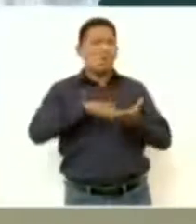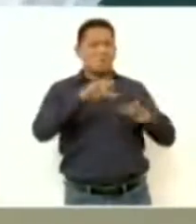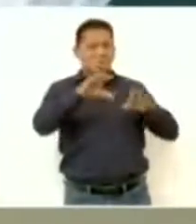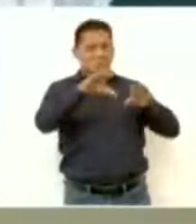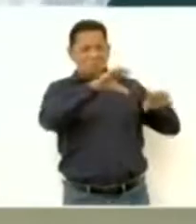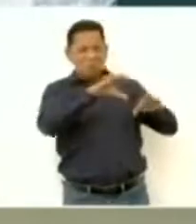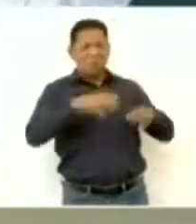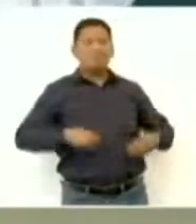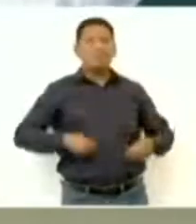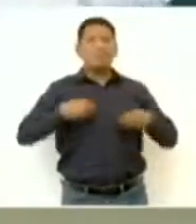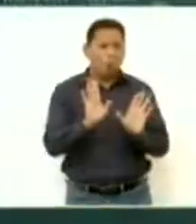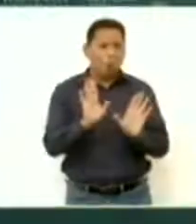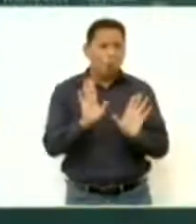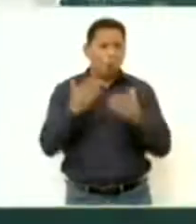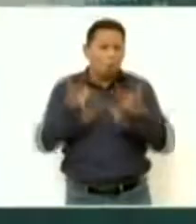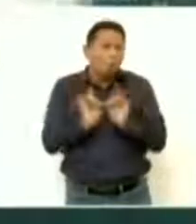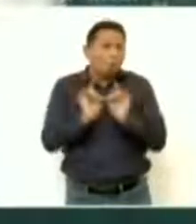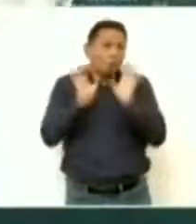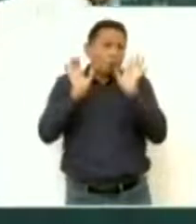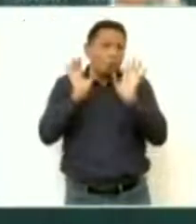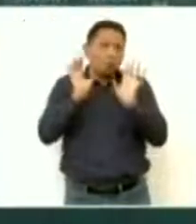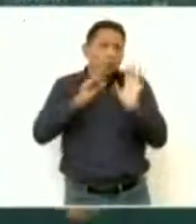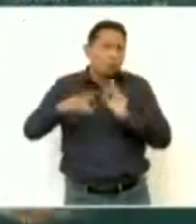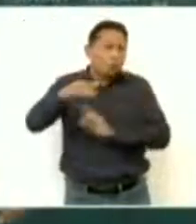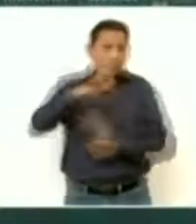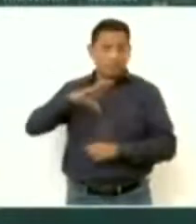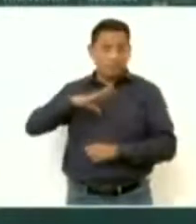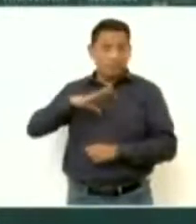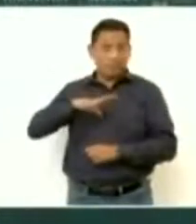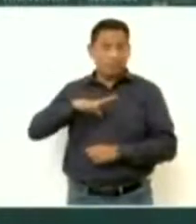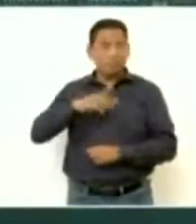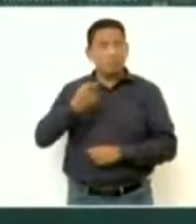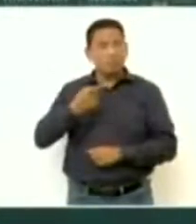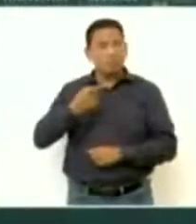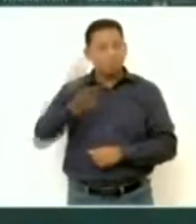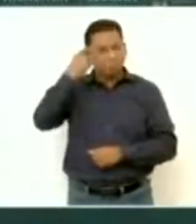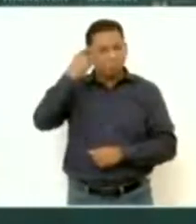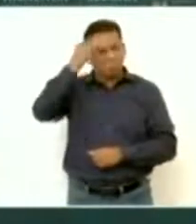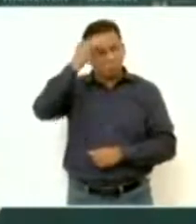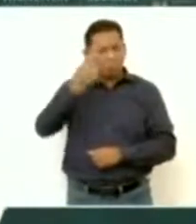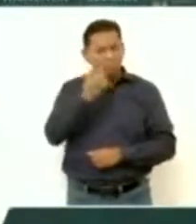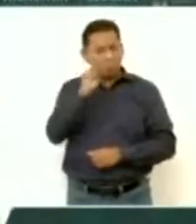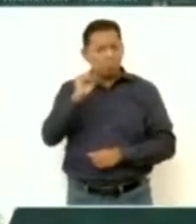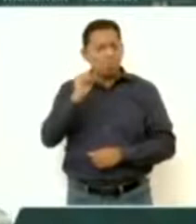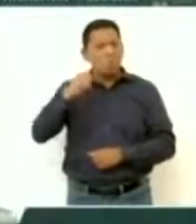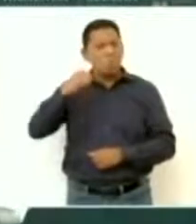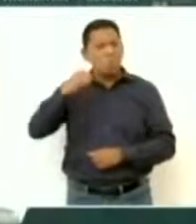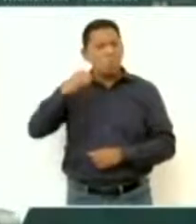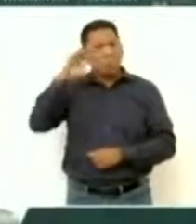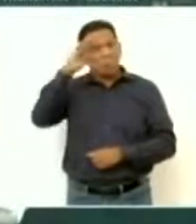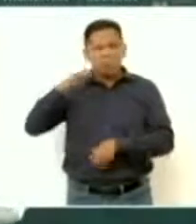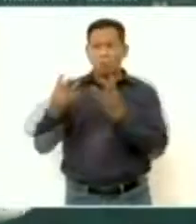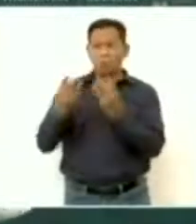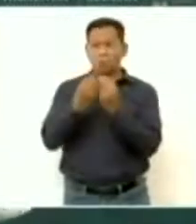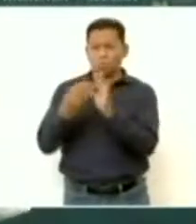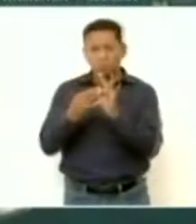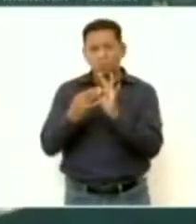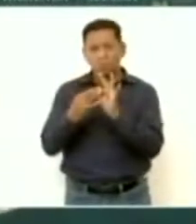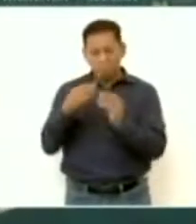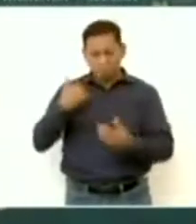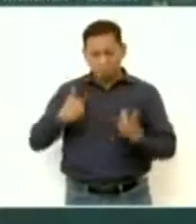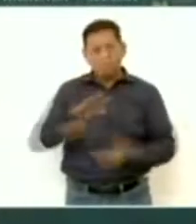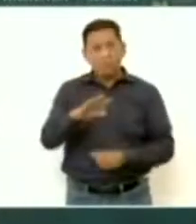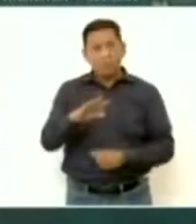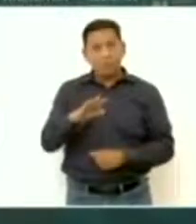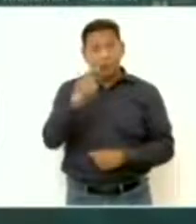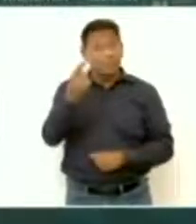viven los conservadores. Y yo tenía la capacidad de unir al pueblo, de convocar al pueblo. Y no